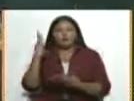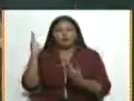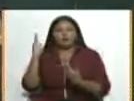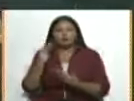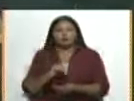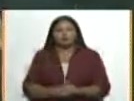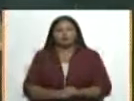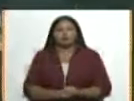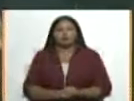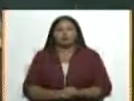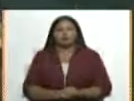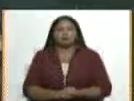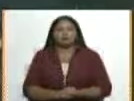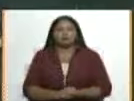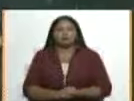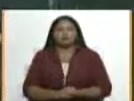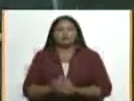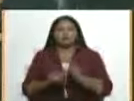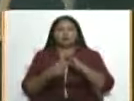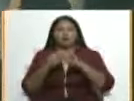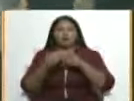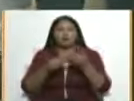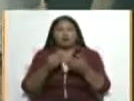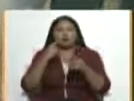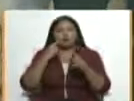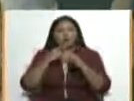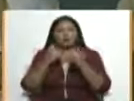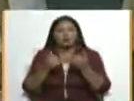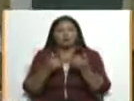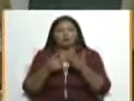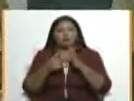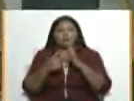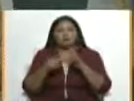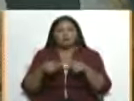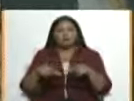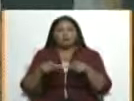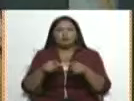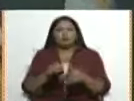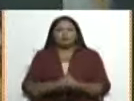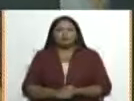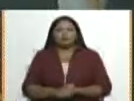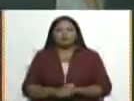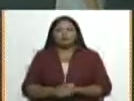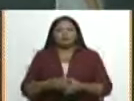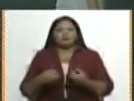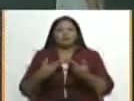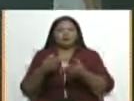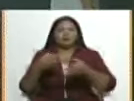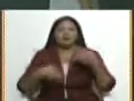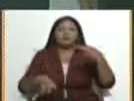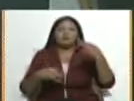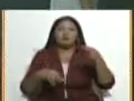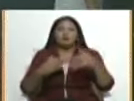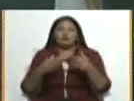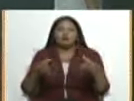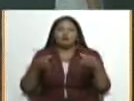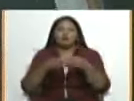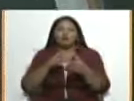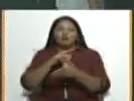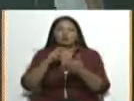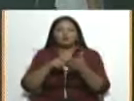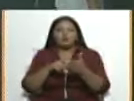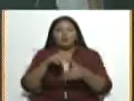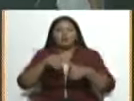las imágenes en este momento, cumplen con los requisitos ante el ente electoral, entregan las planillas ante la Junta